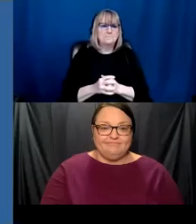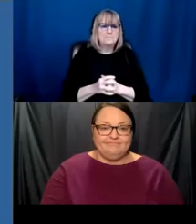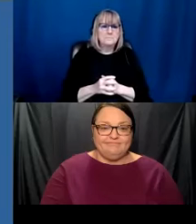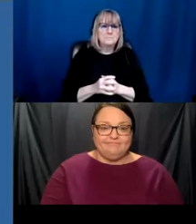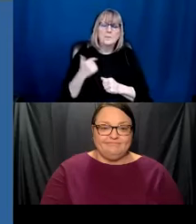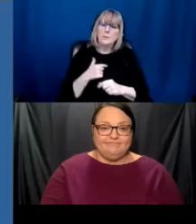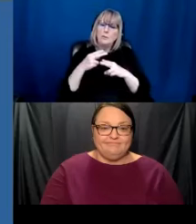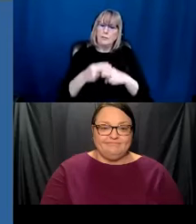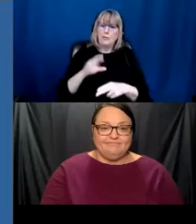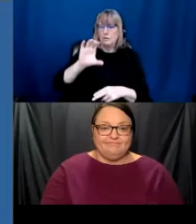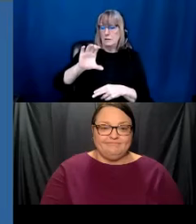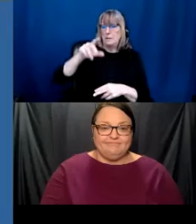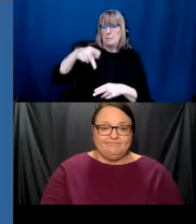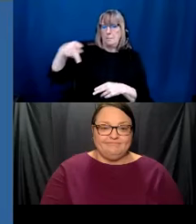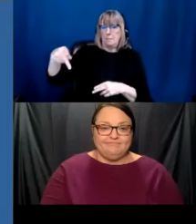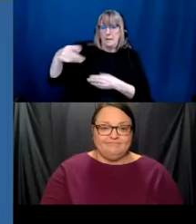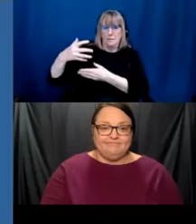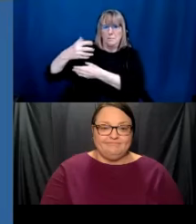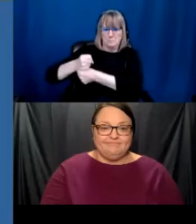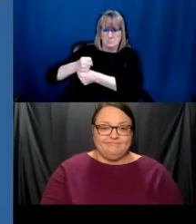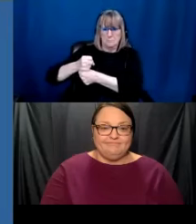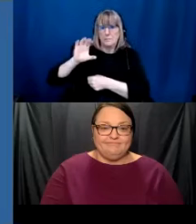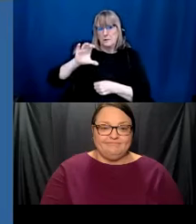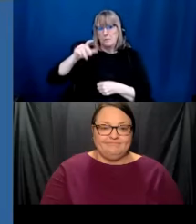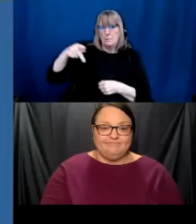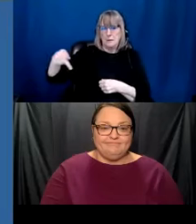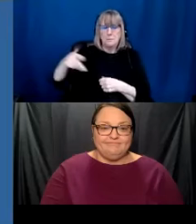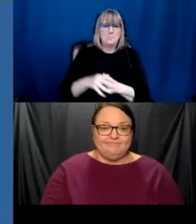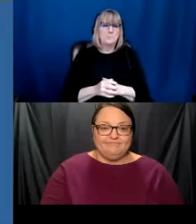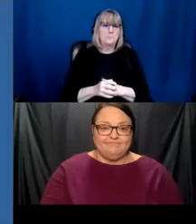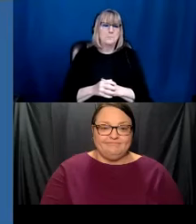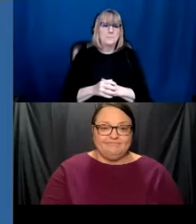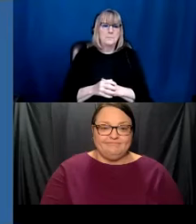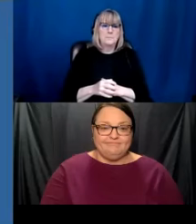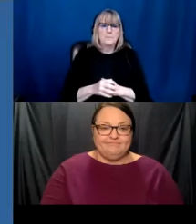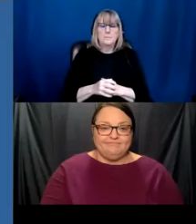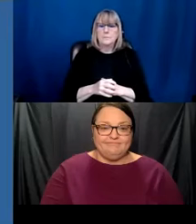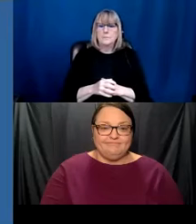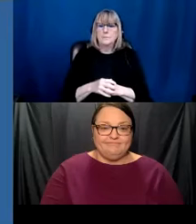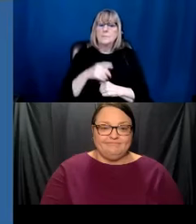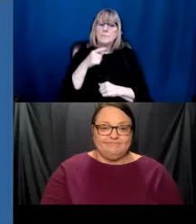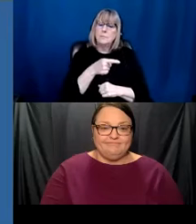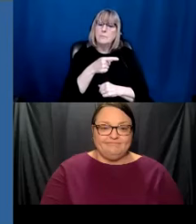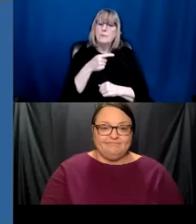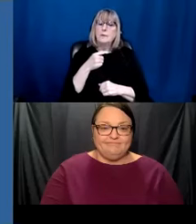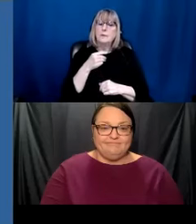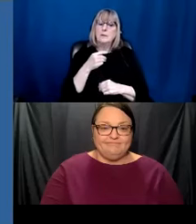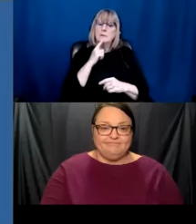de participación ciudadano. Le llamamos a esto usando las siglas